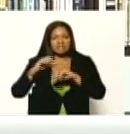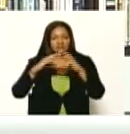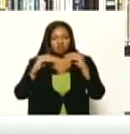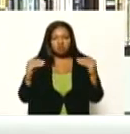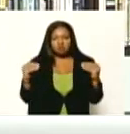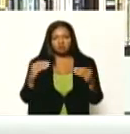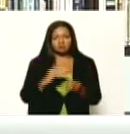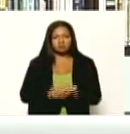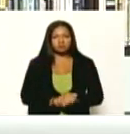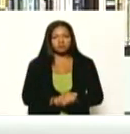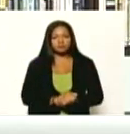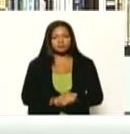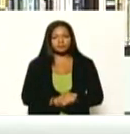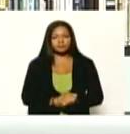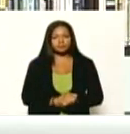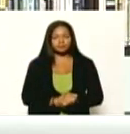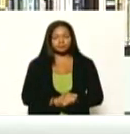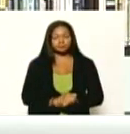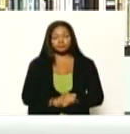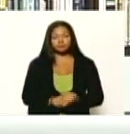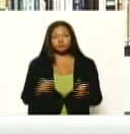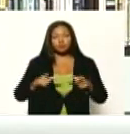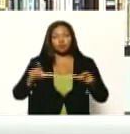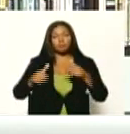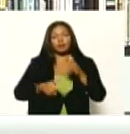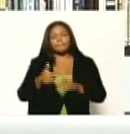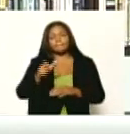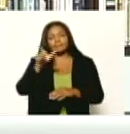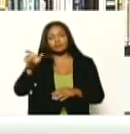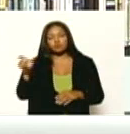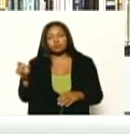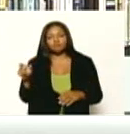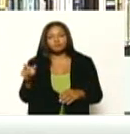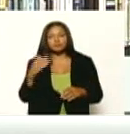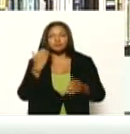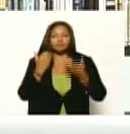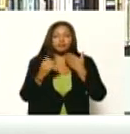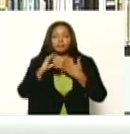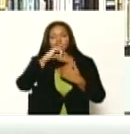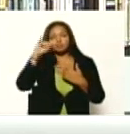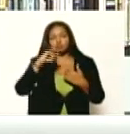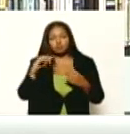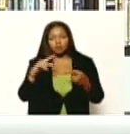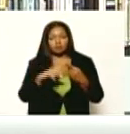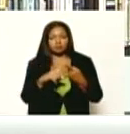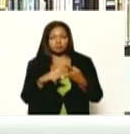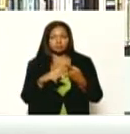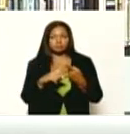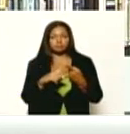etcétera. Las entidades con mayor número de casos activos son el Zulia,